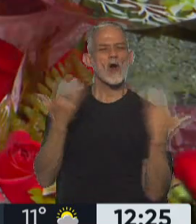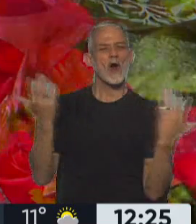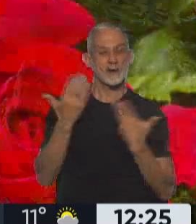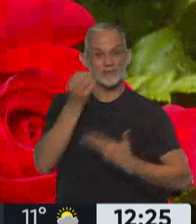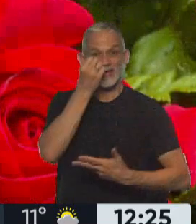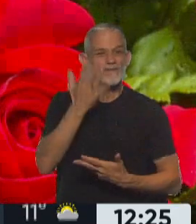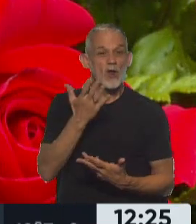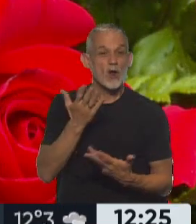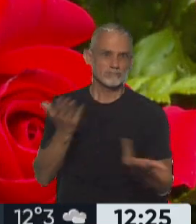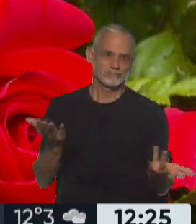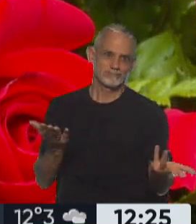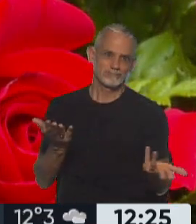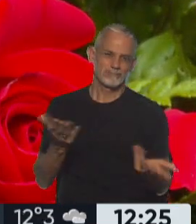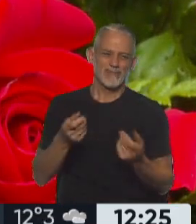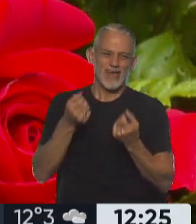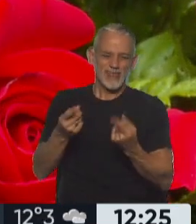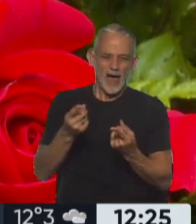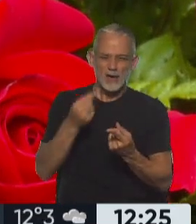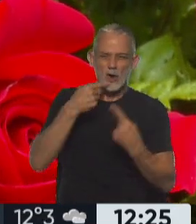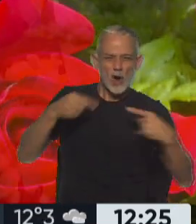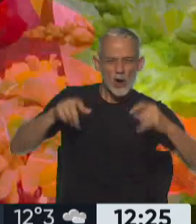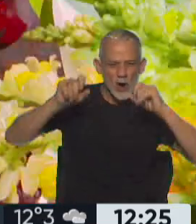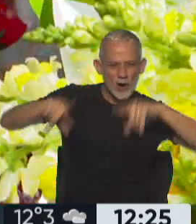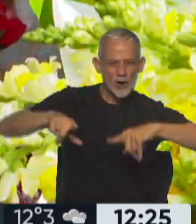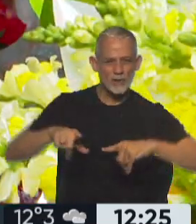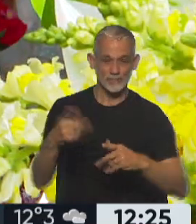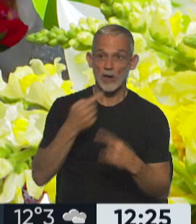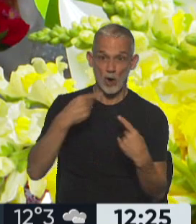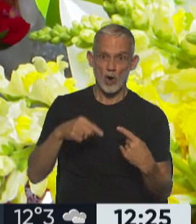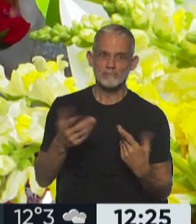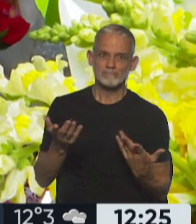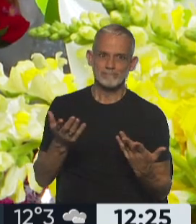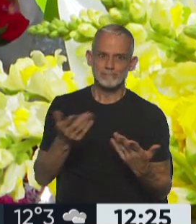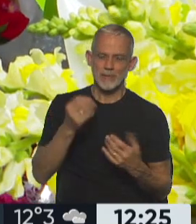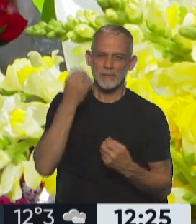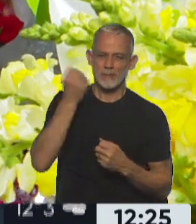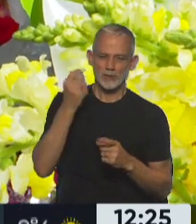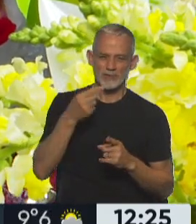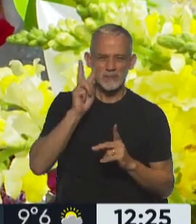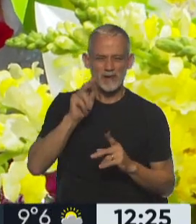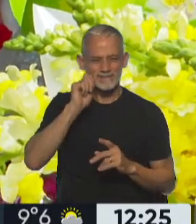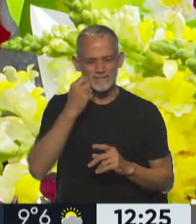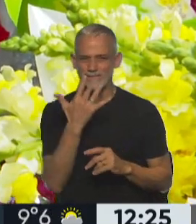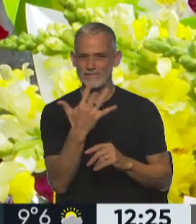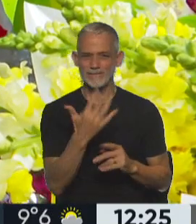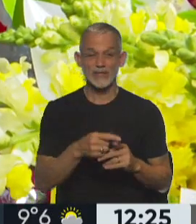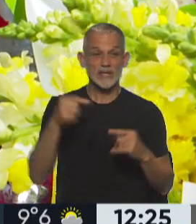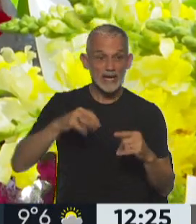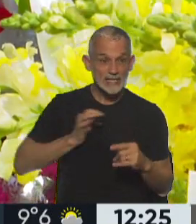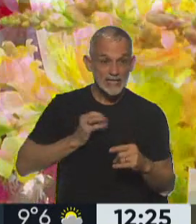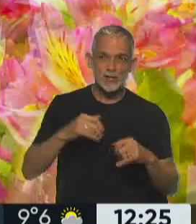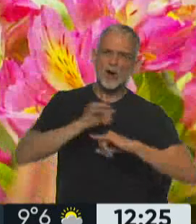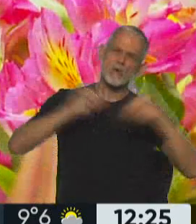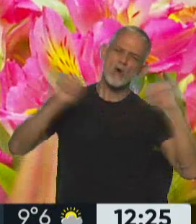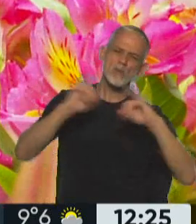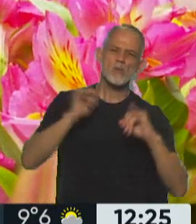flor, obviamente, que le da ese color particular. El color, sí, aparte este año se hizo mucha propaganda